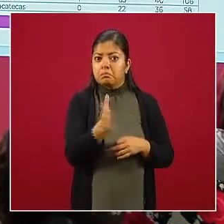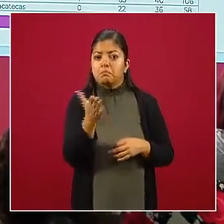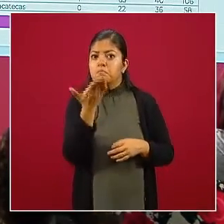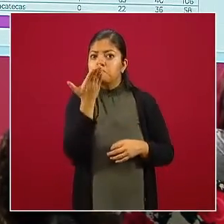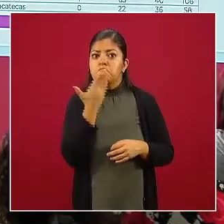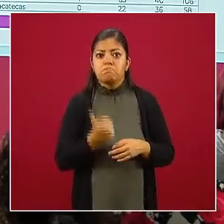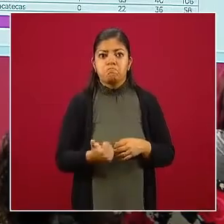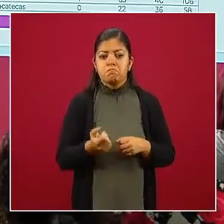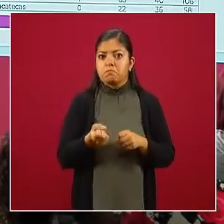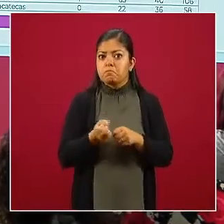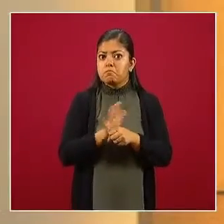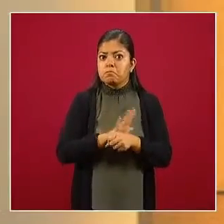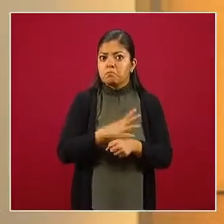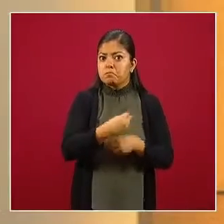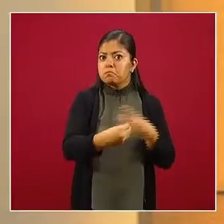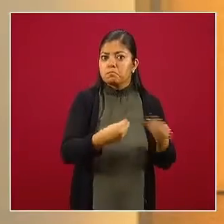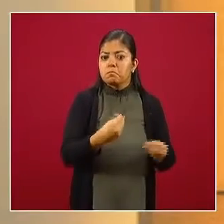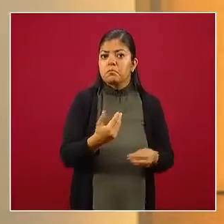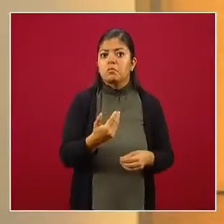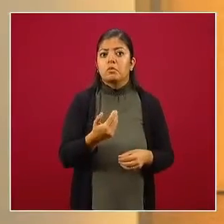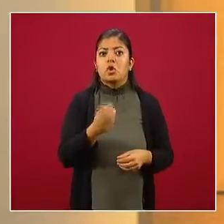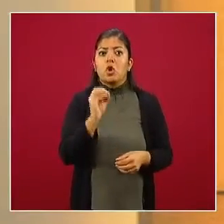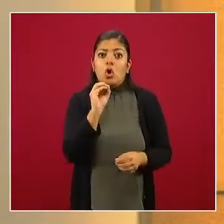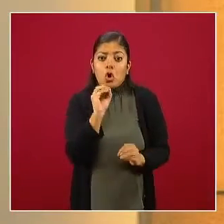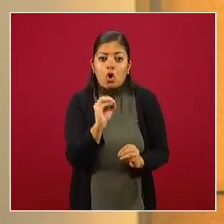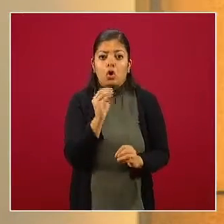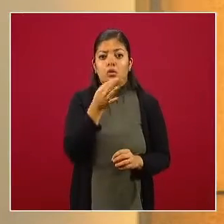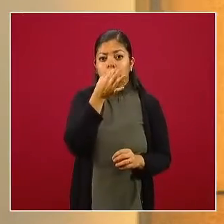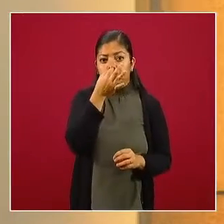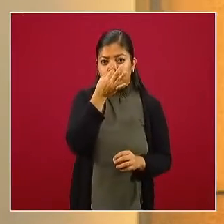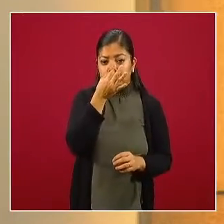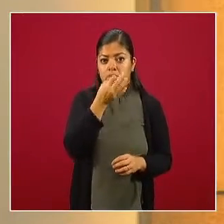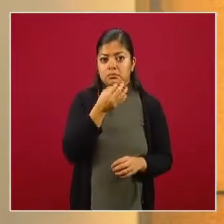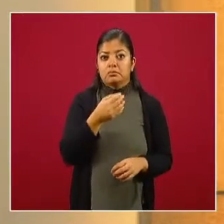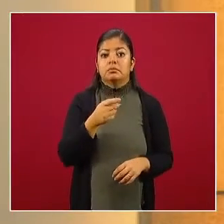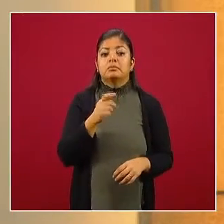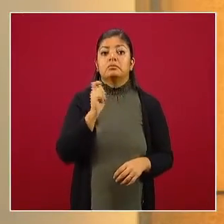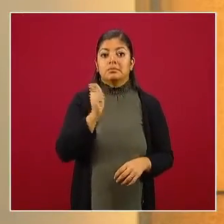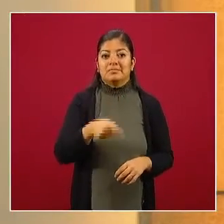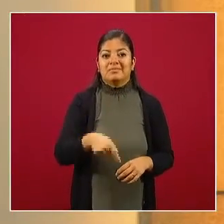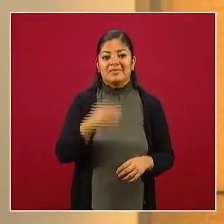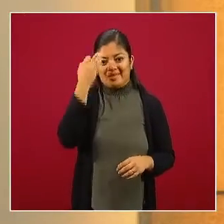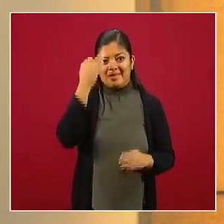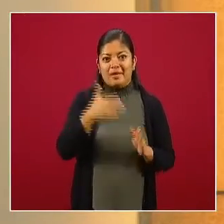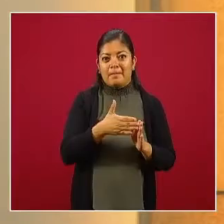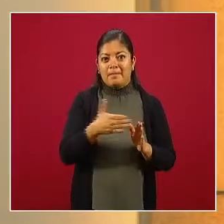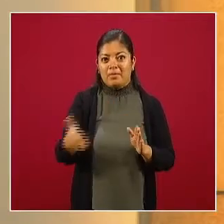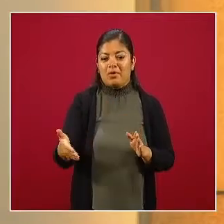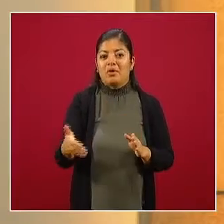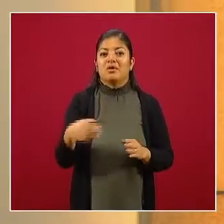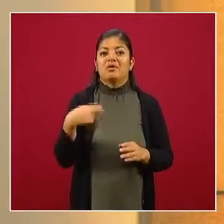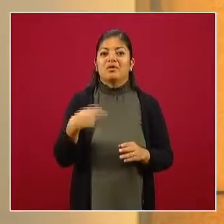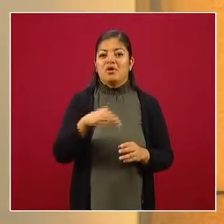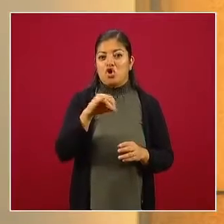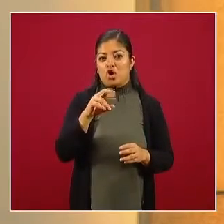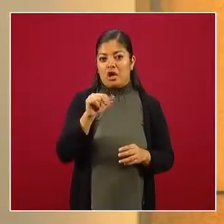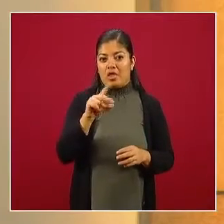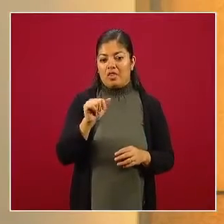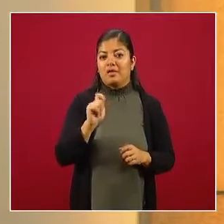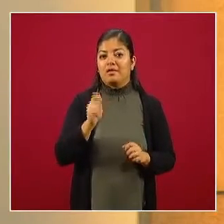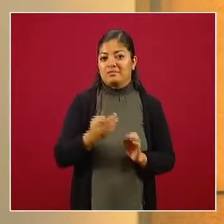Y esto, lo que conforme nos acercamos al final de la Jornada Nacional de sana distancia, nos